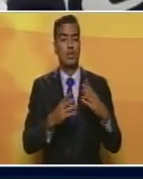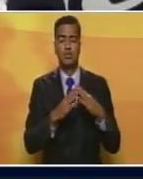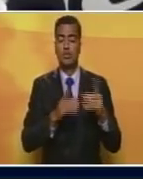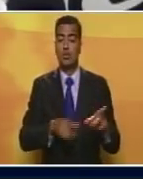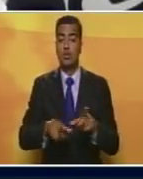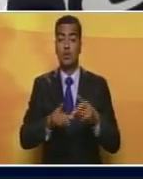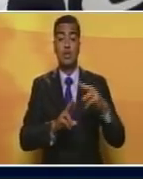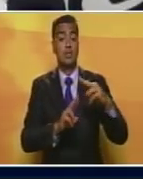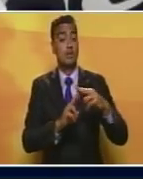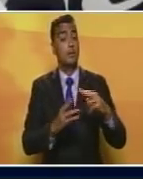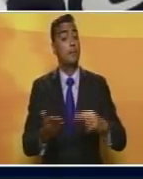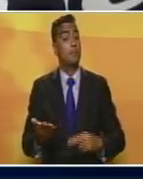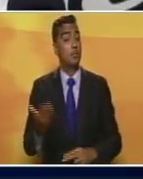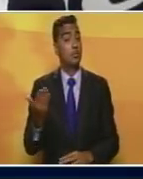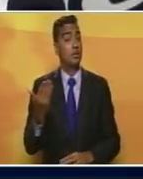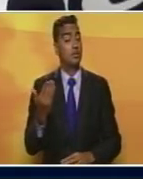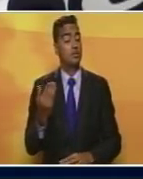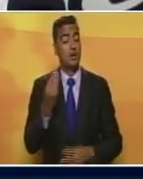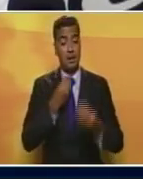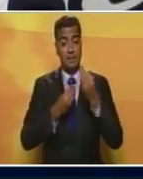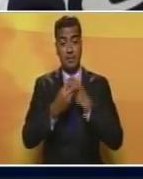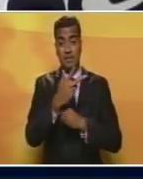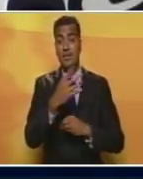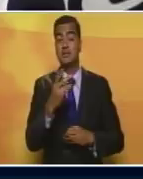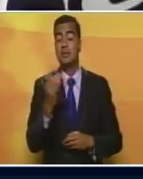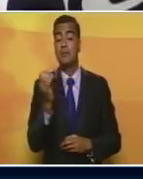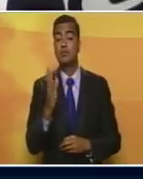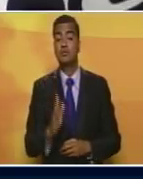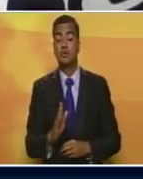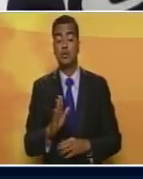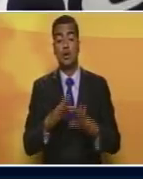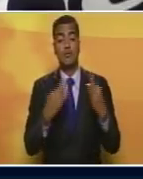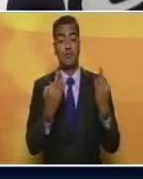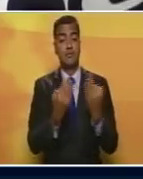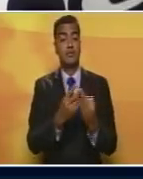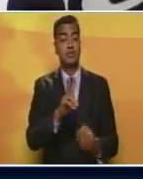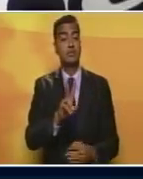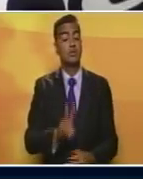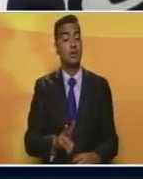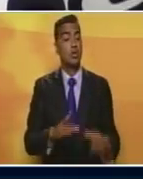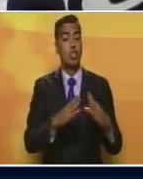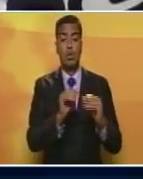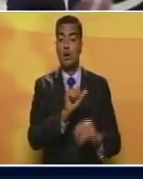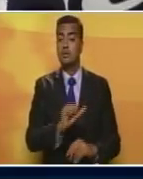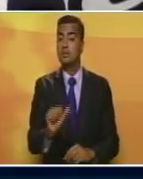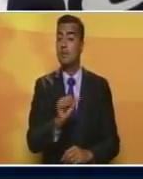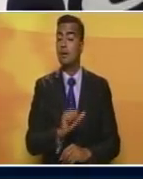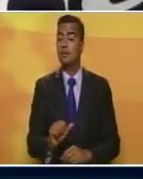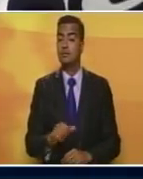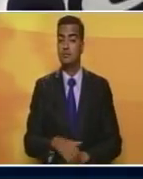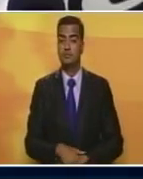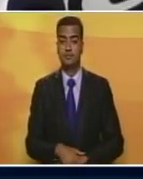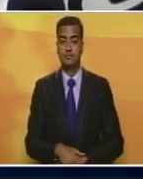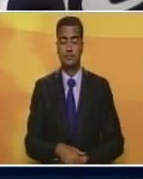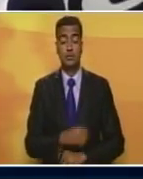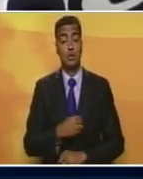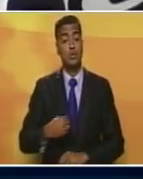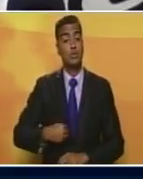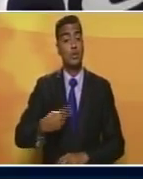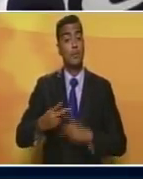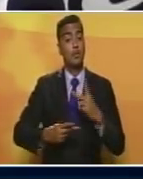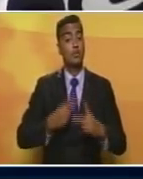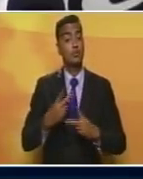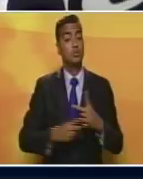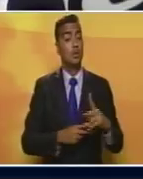de recursos para la recuperación del sector zigzag en la Troncal 5. Quedamos incomunicados por la obstrucción vial,